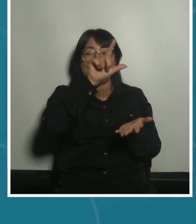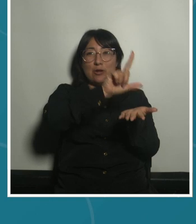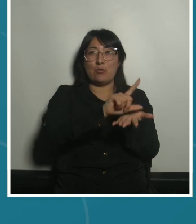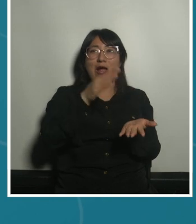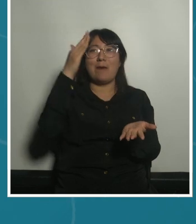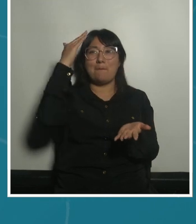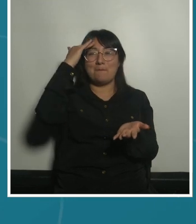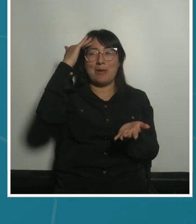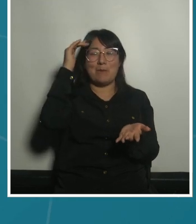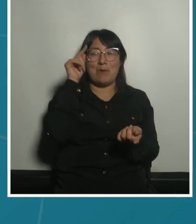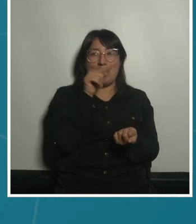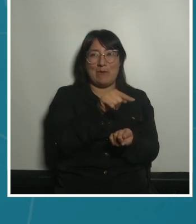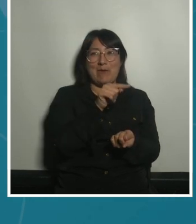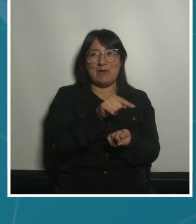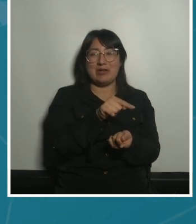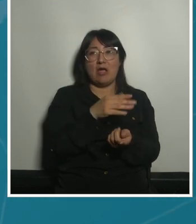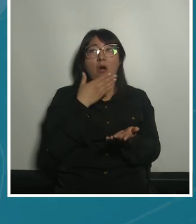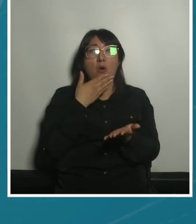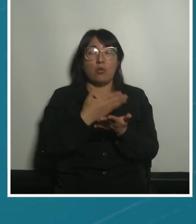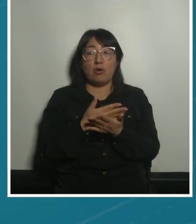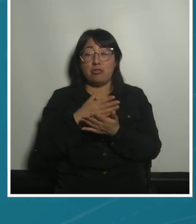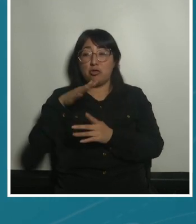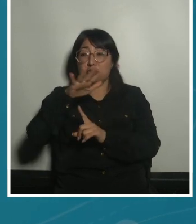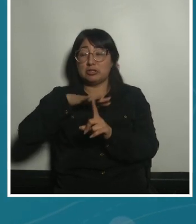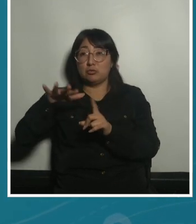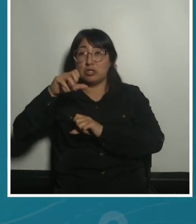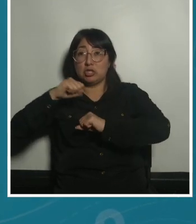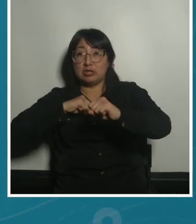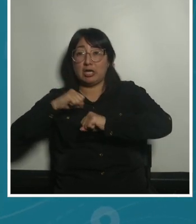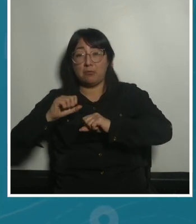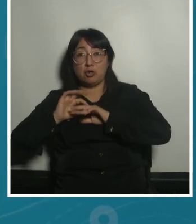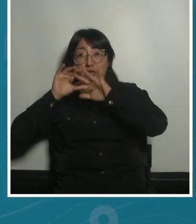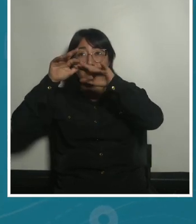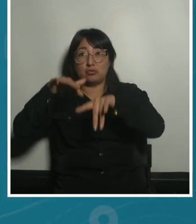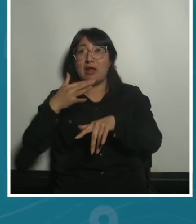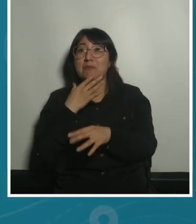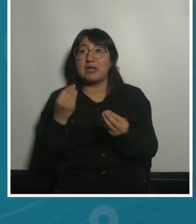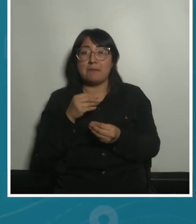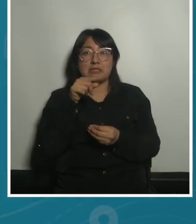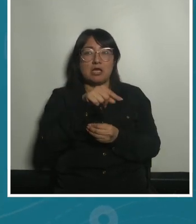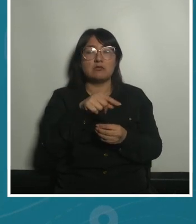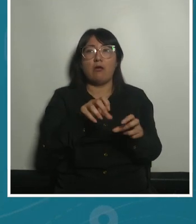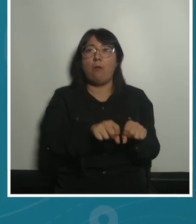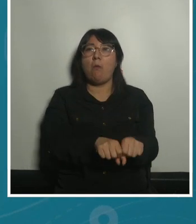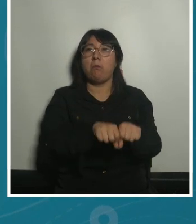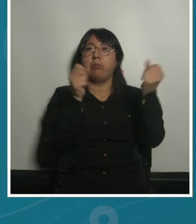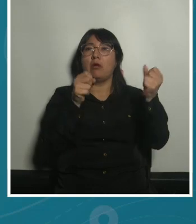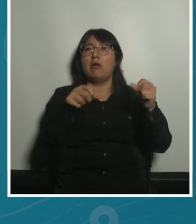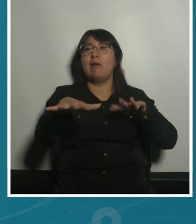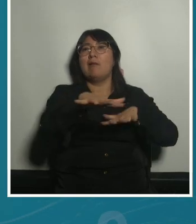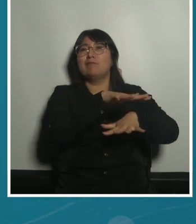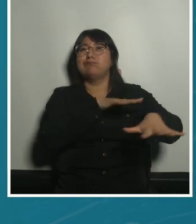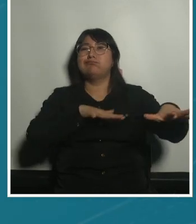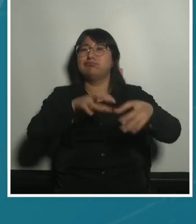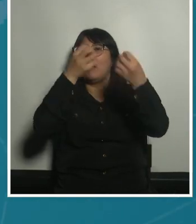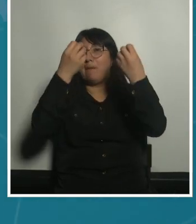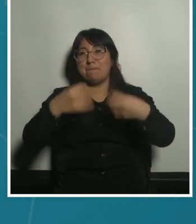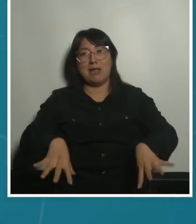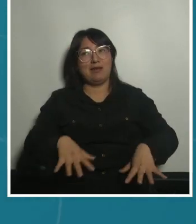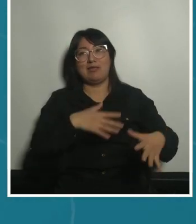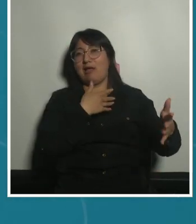gran evento, entonces esto va a reaccionar, generando nuevamente liquefacción, inundaciones y sobre todo pérdida de